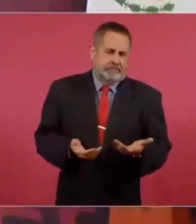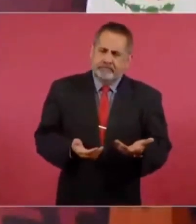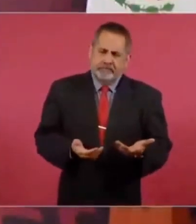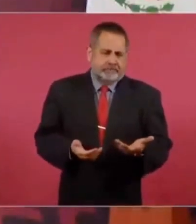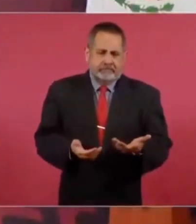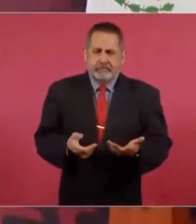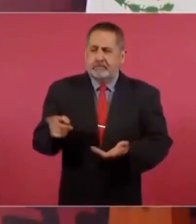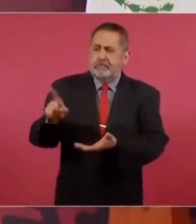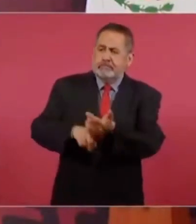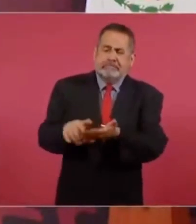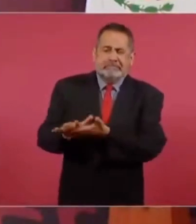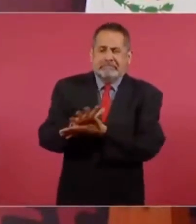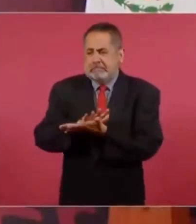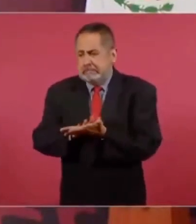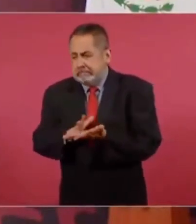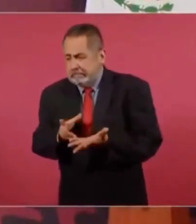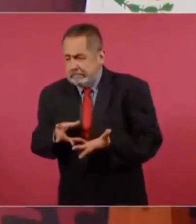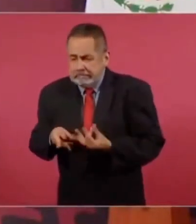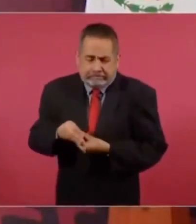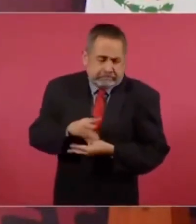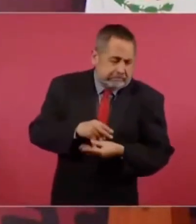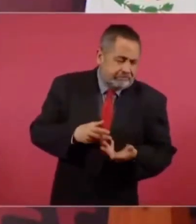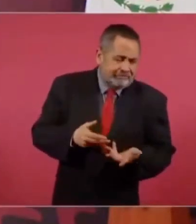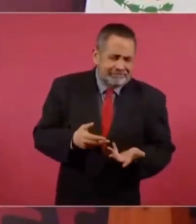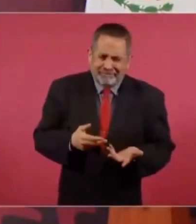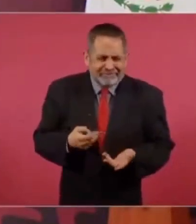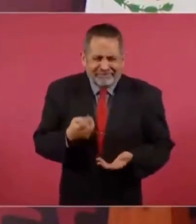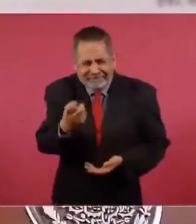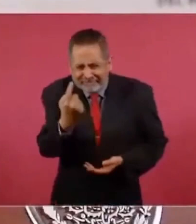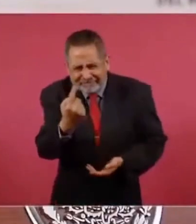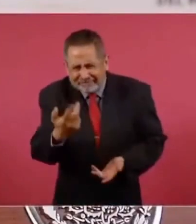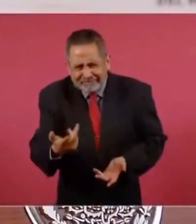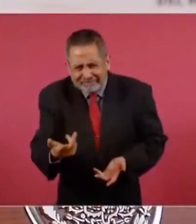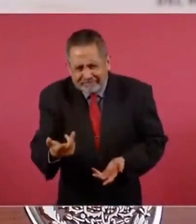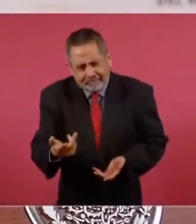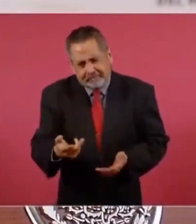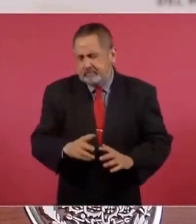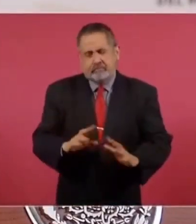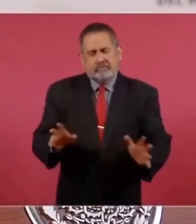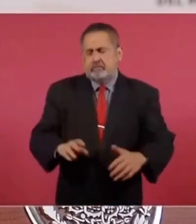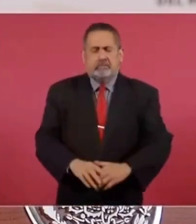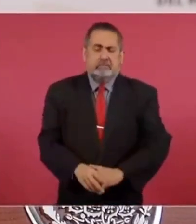de miseria. ¿Qué es eso?